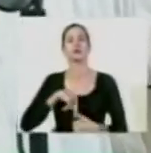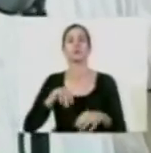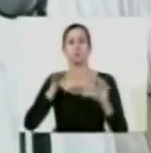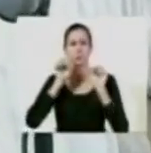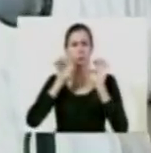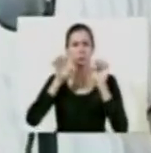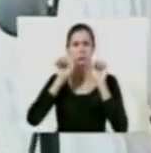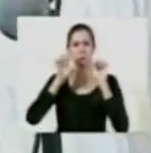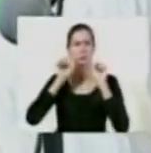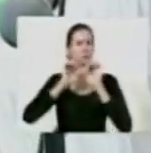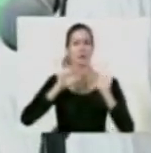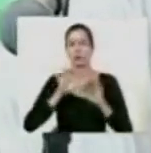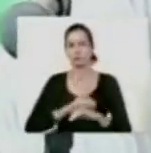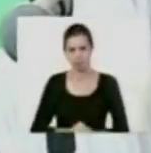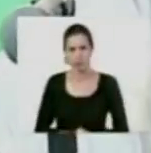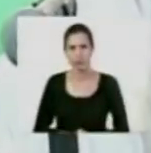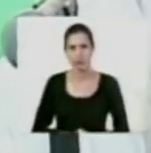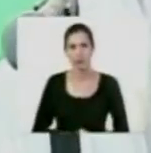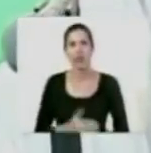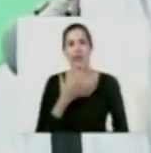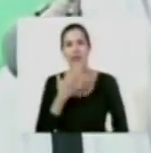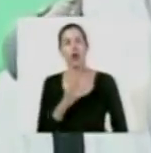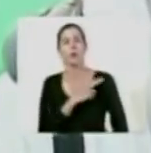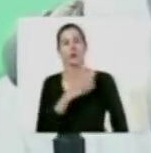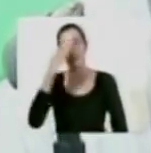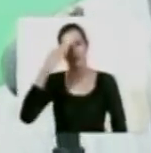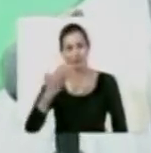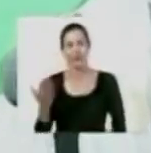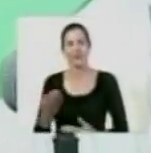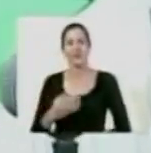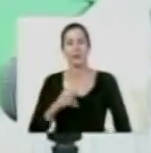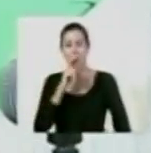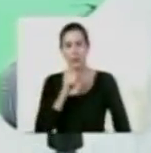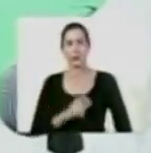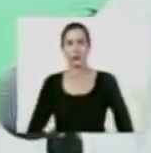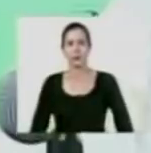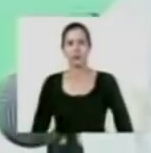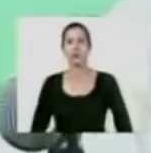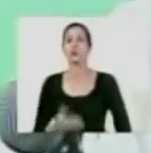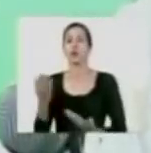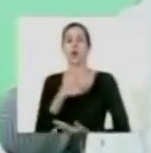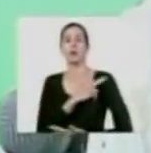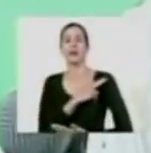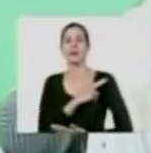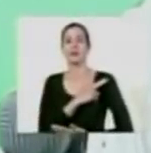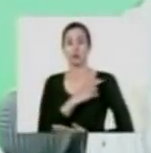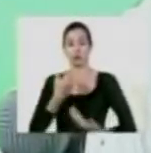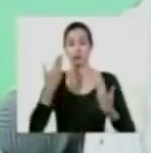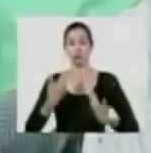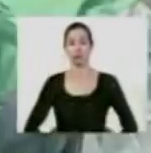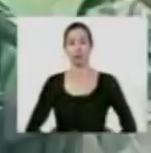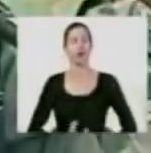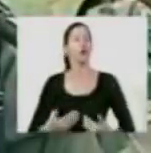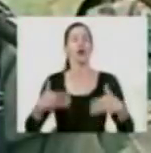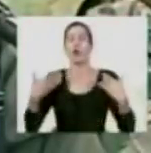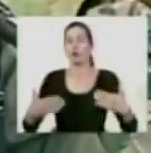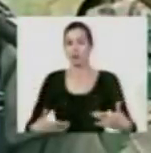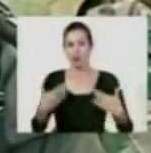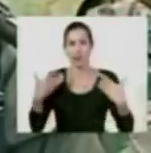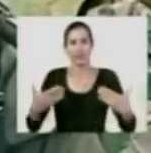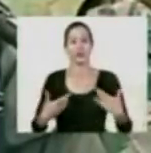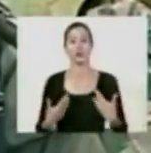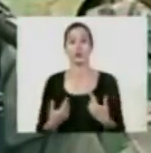recogiendo acá. Así pues que mi comandante en jefe, yo estoy muy contento como comandante estratégico operacional, estoy muy contento como